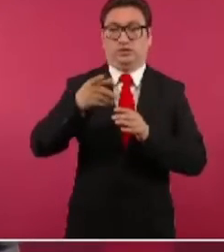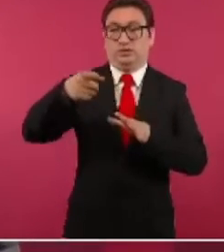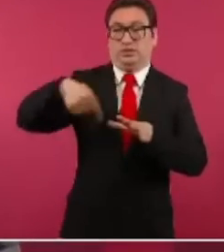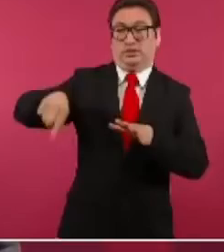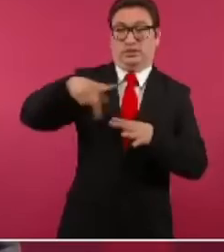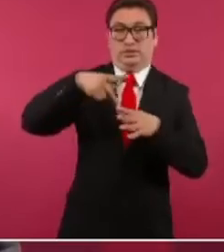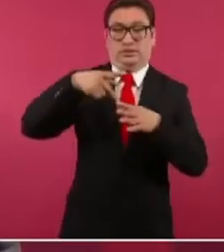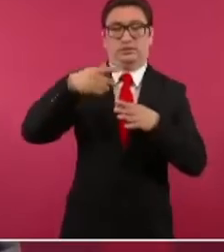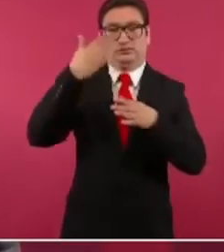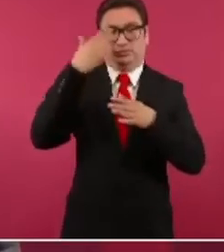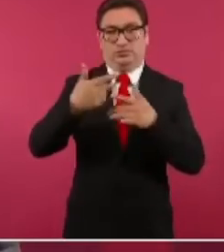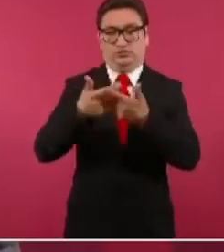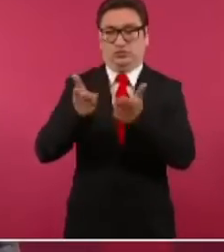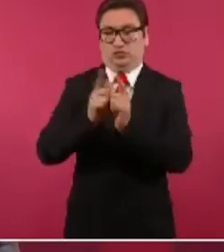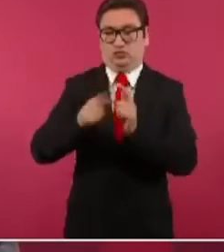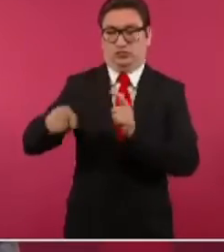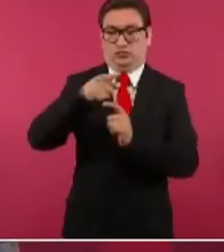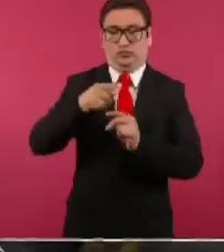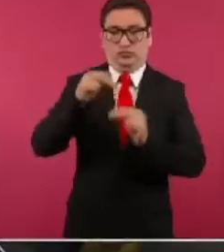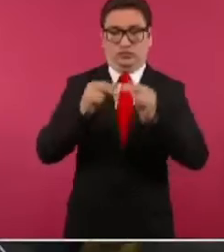Sí, ese es en el IGAI,